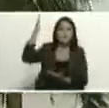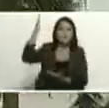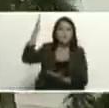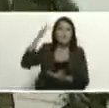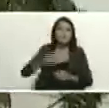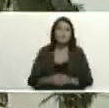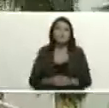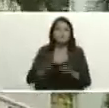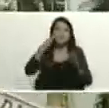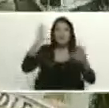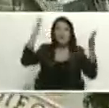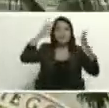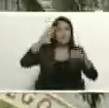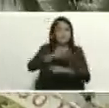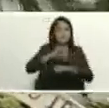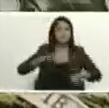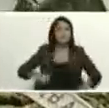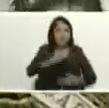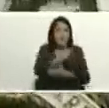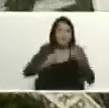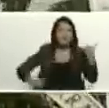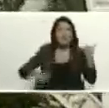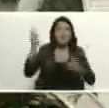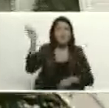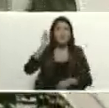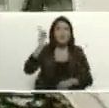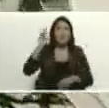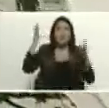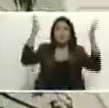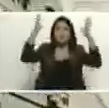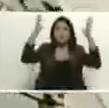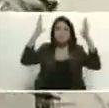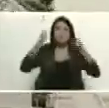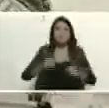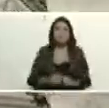¡Que viva la Guardia de Honor de Venezuela!